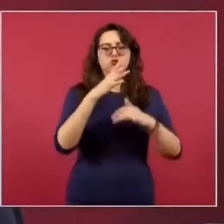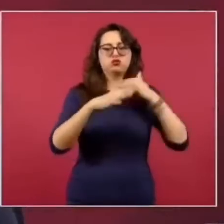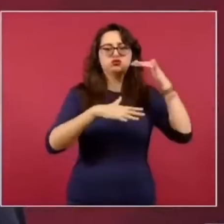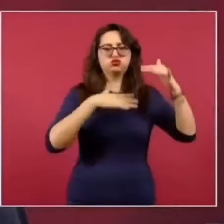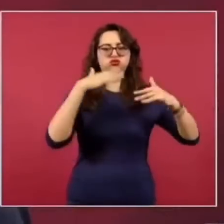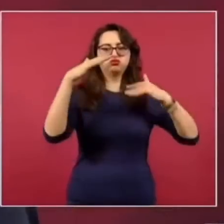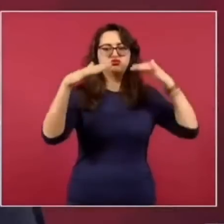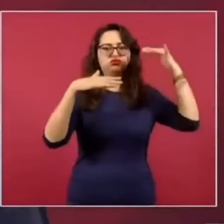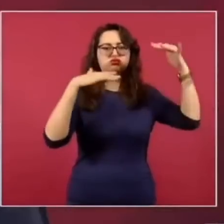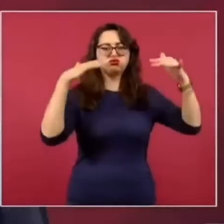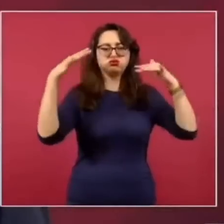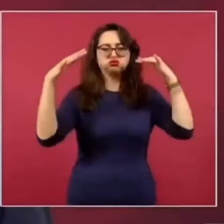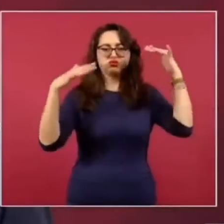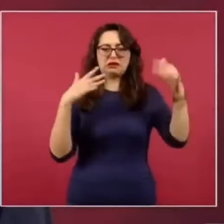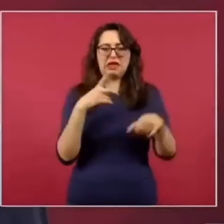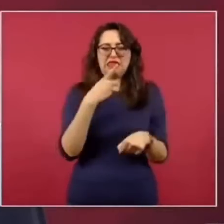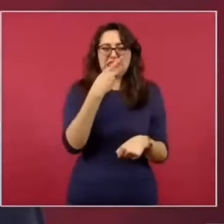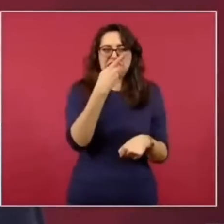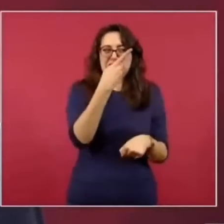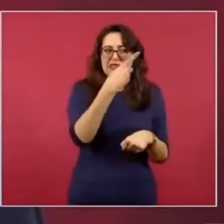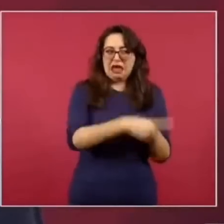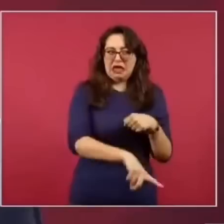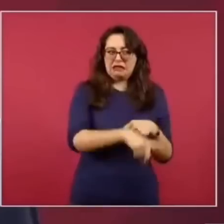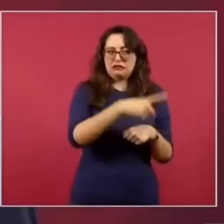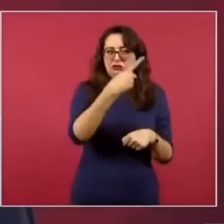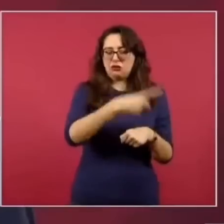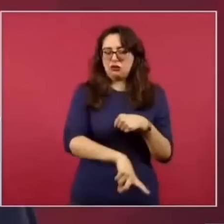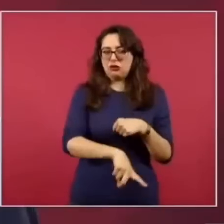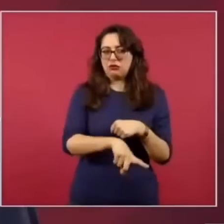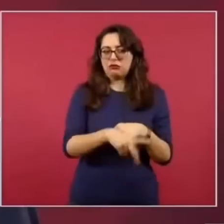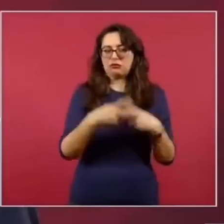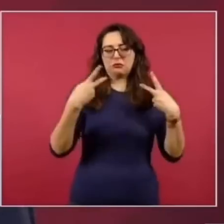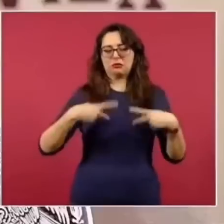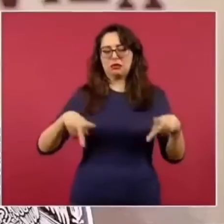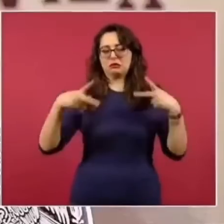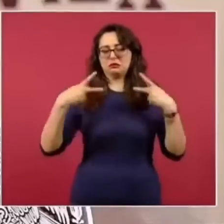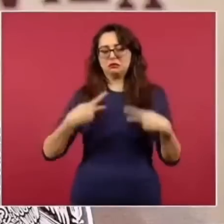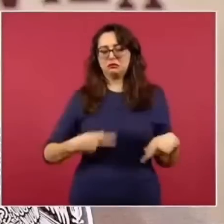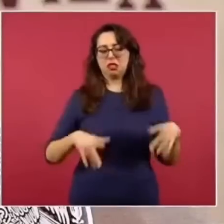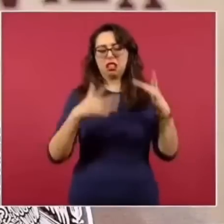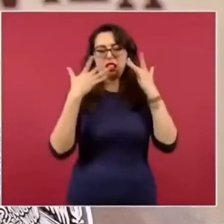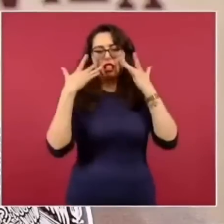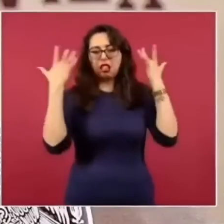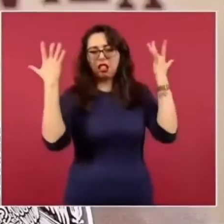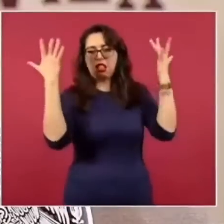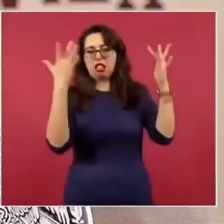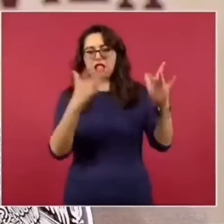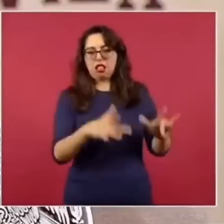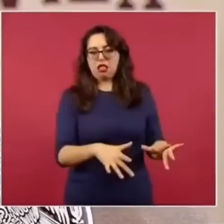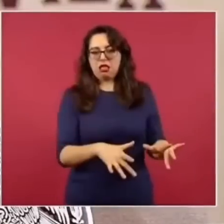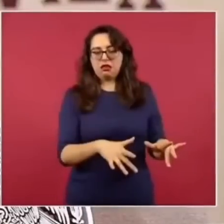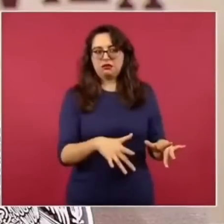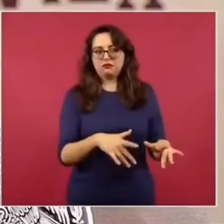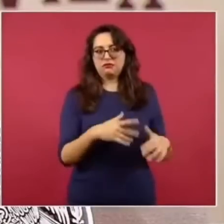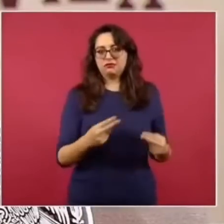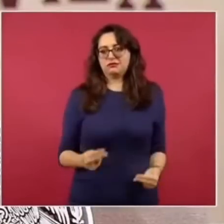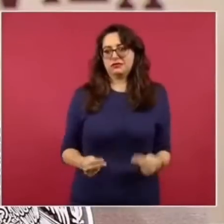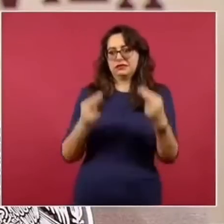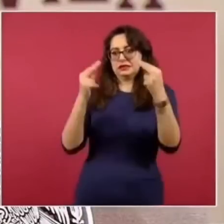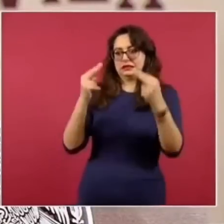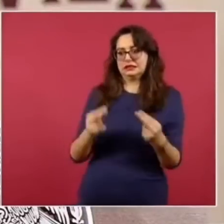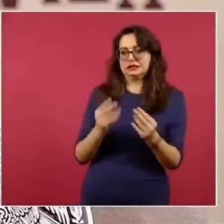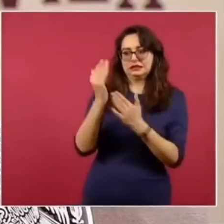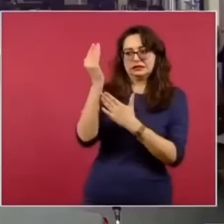su mercado. Tenían que sustituir ese mercado con otro tipo de producto. Y encontraron que con el avance tecnológico